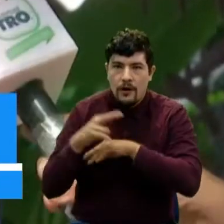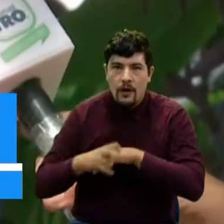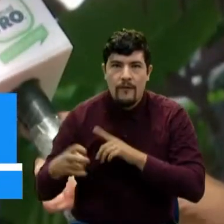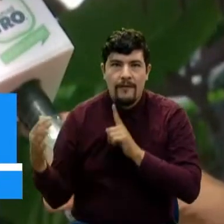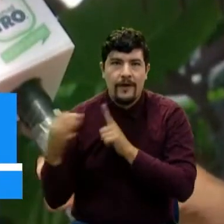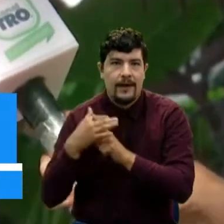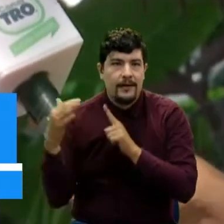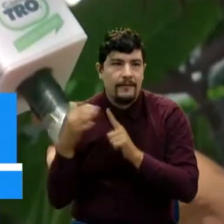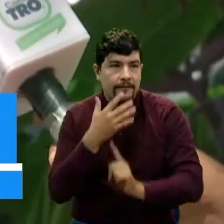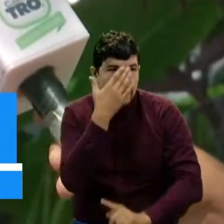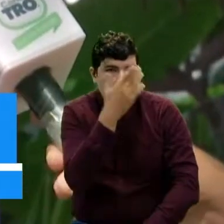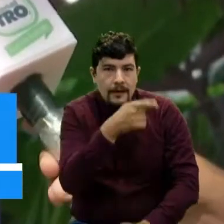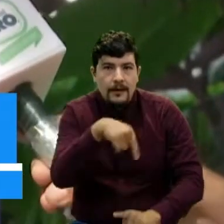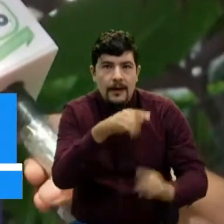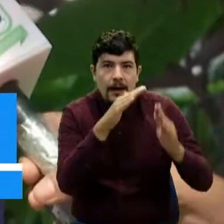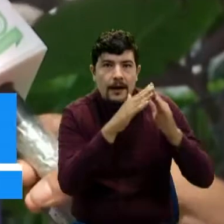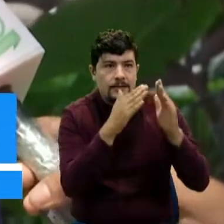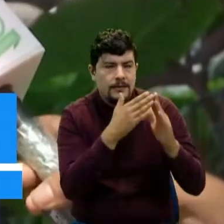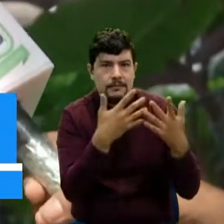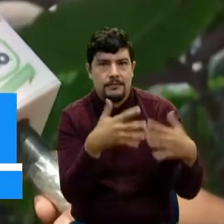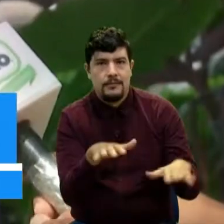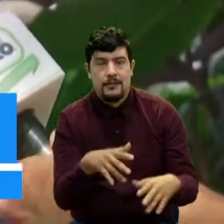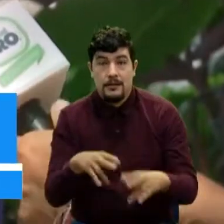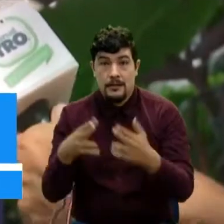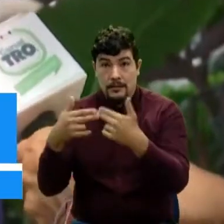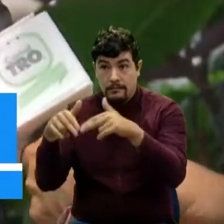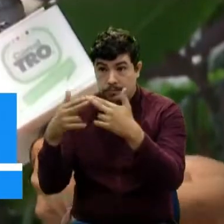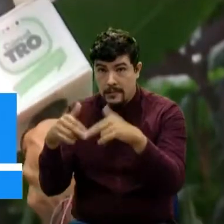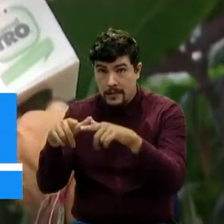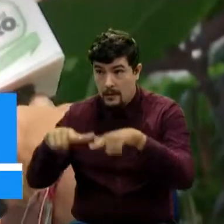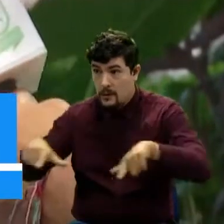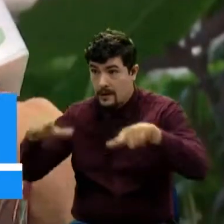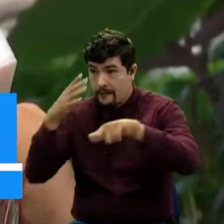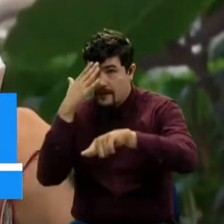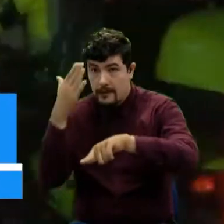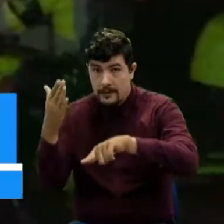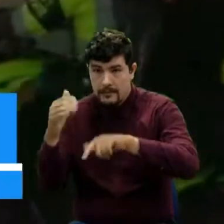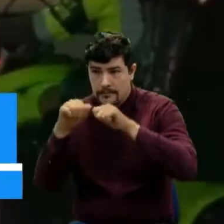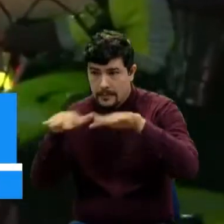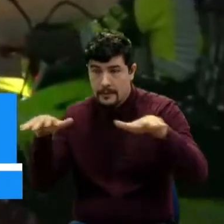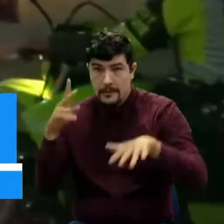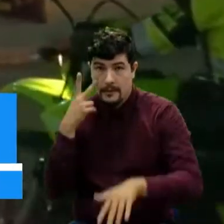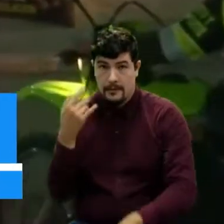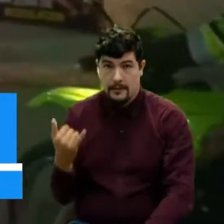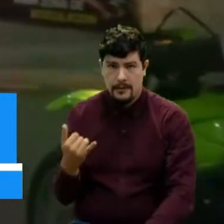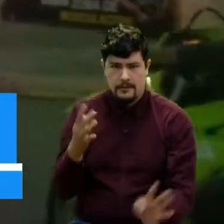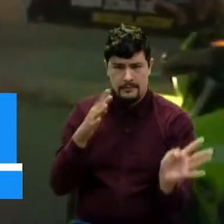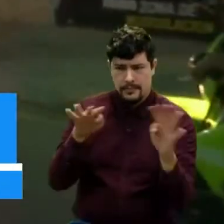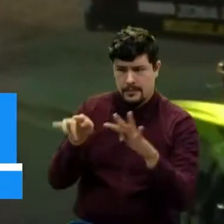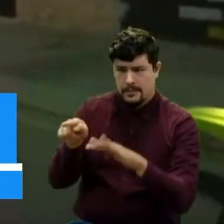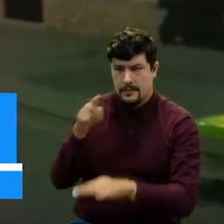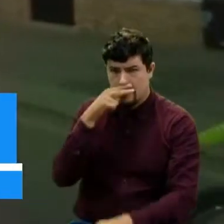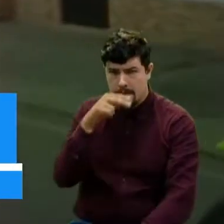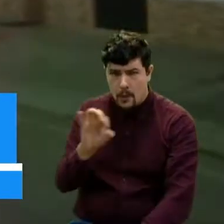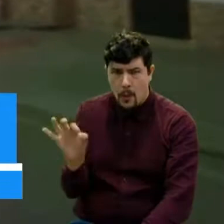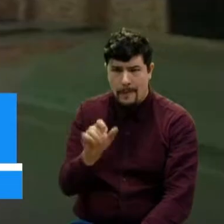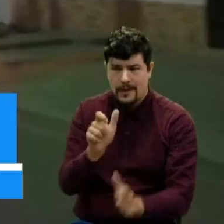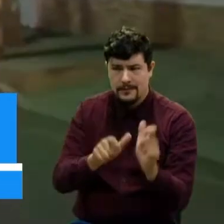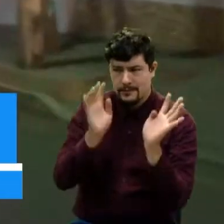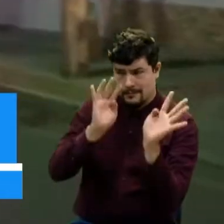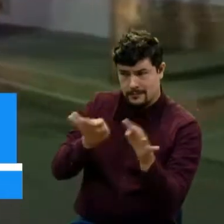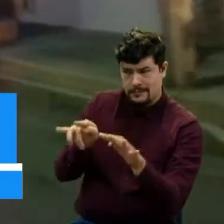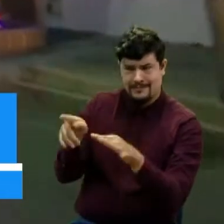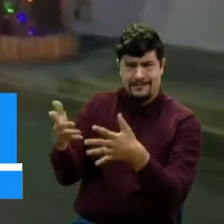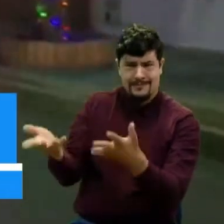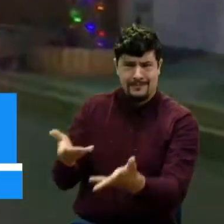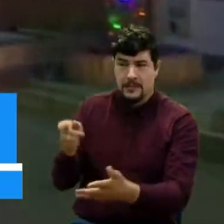necesidades ahí frente a las casas, hasta teniendo relaciones en sitios públicos que ven niños y ven personas que